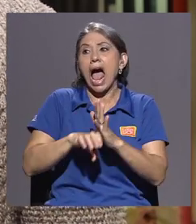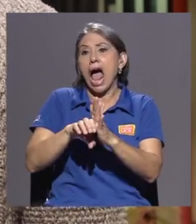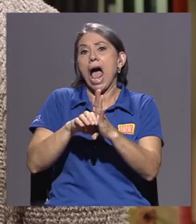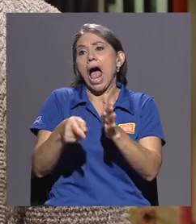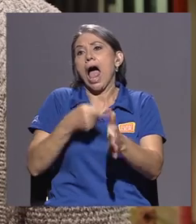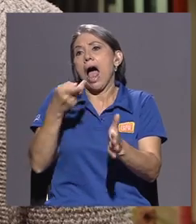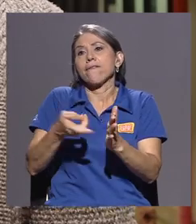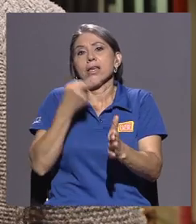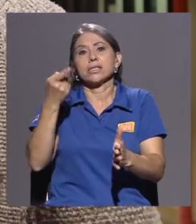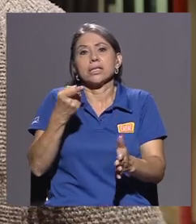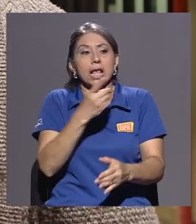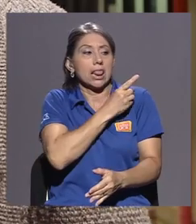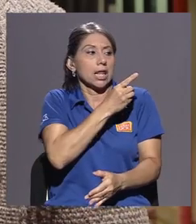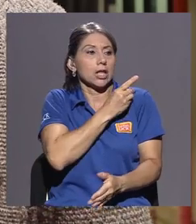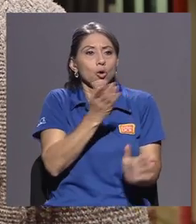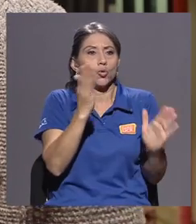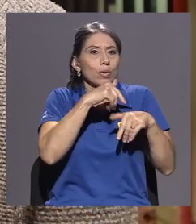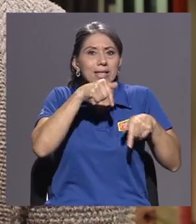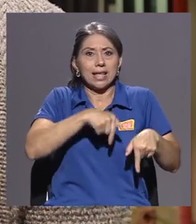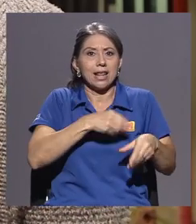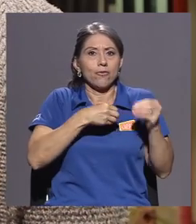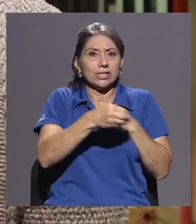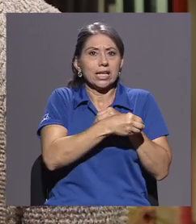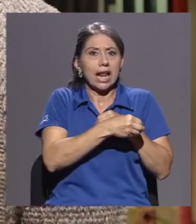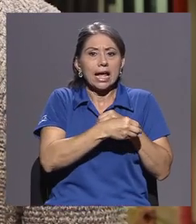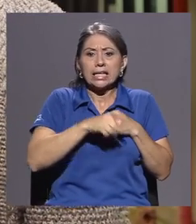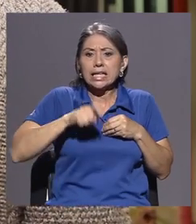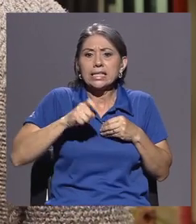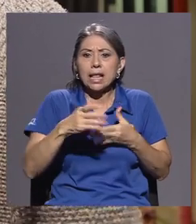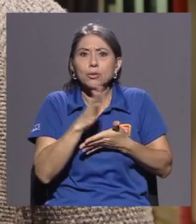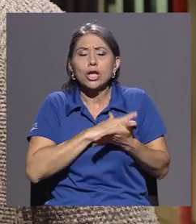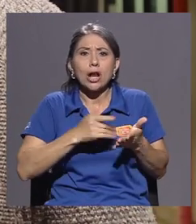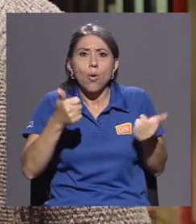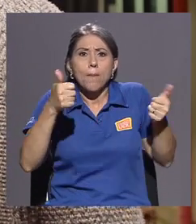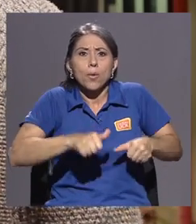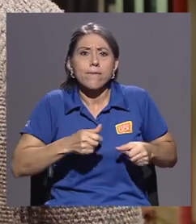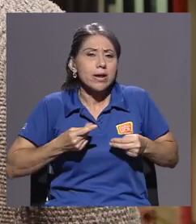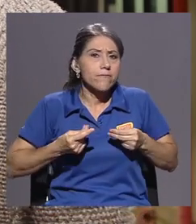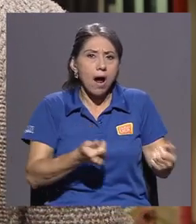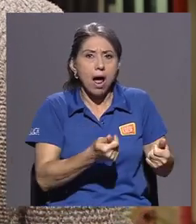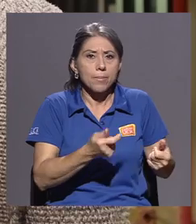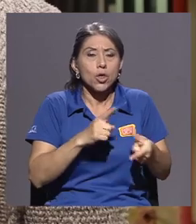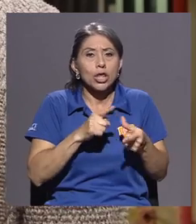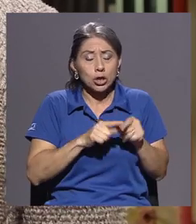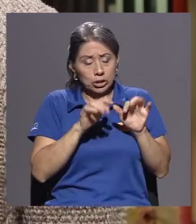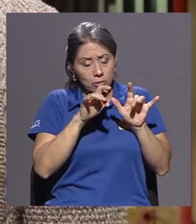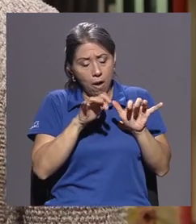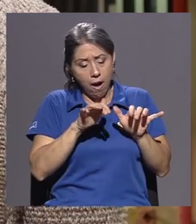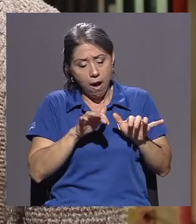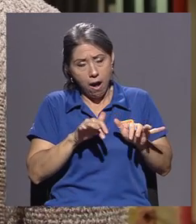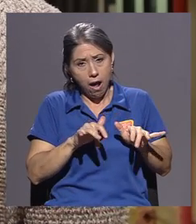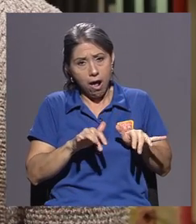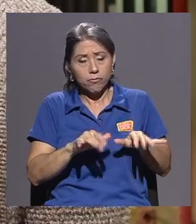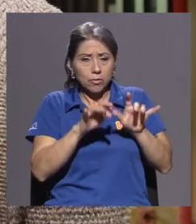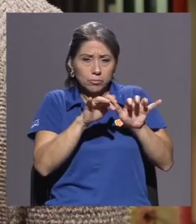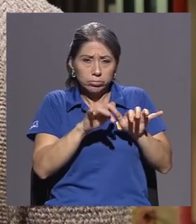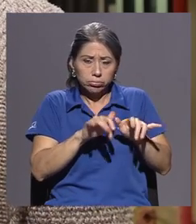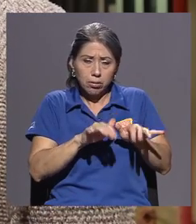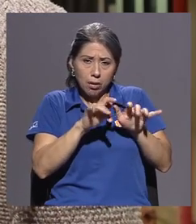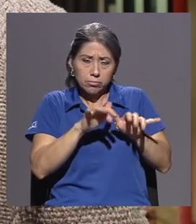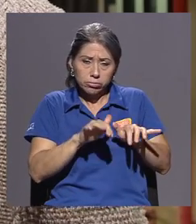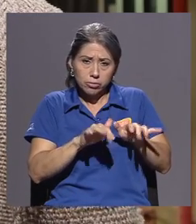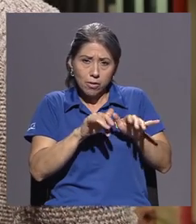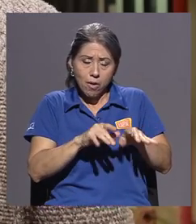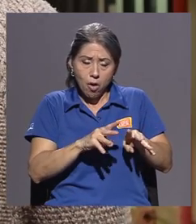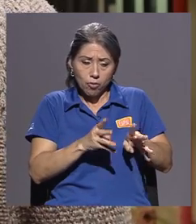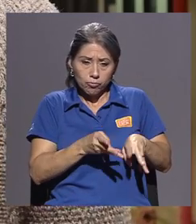aquí en la unidad y tiene que aprobar algo de manera urgente, se le hace todos los trabajos pertinentes a los documentos en el sistema